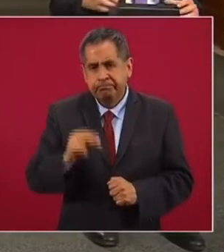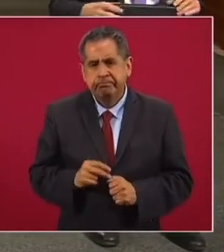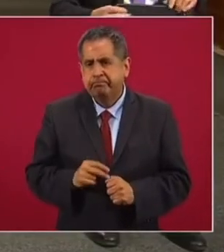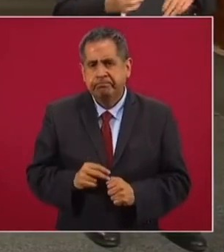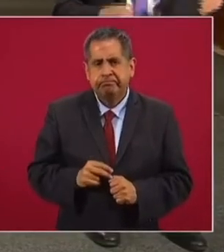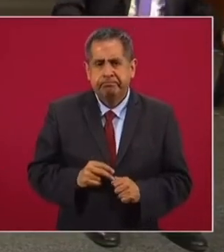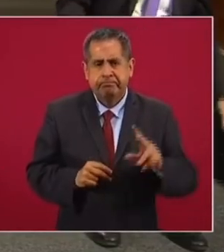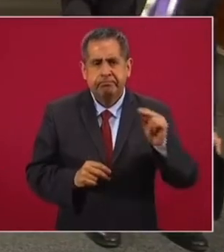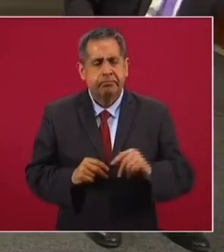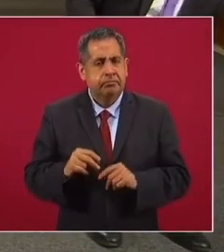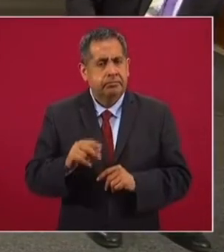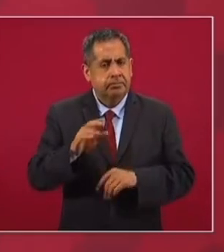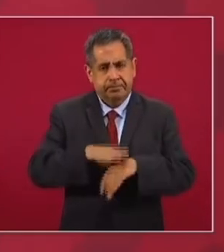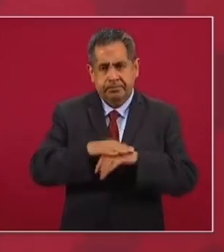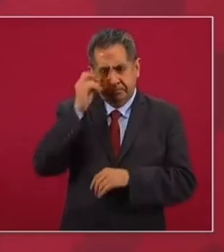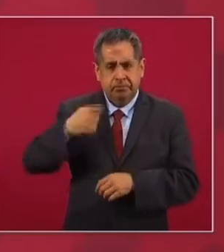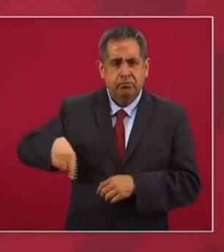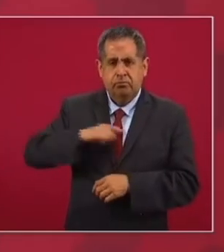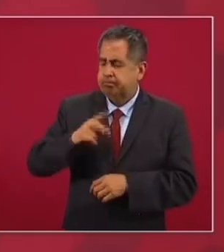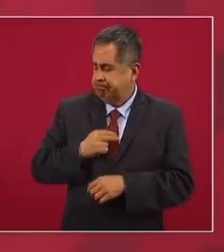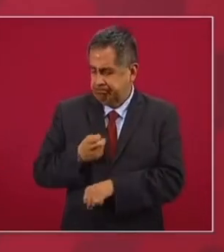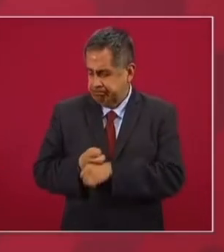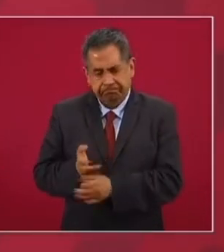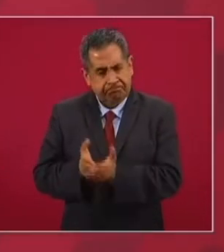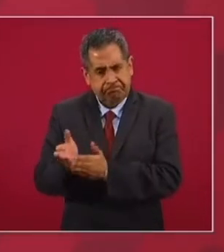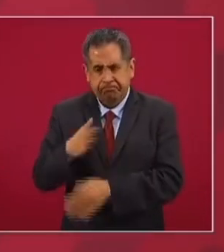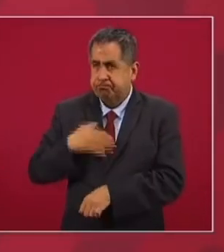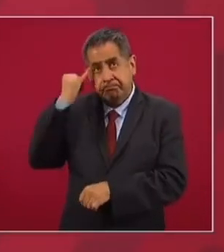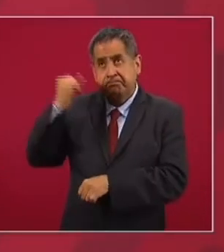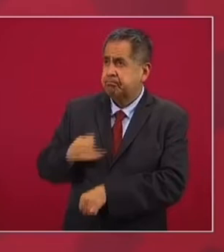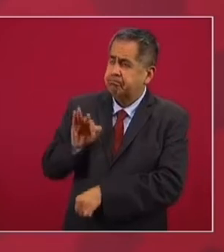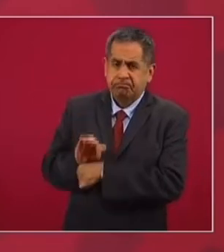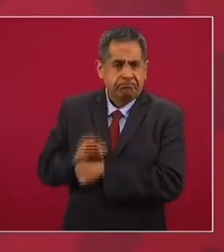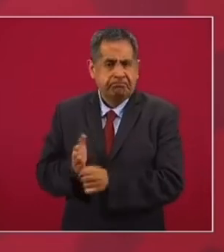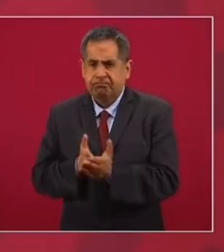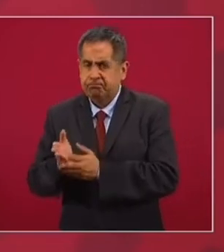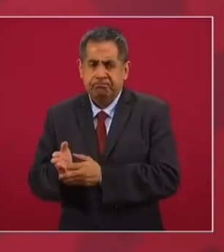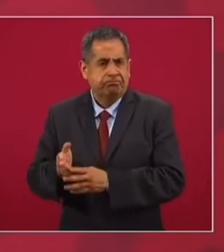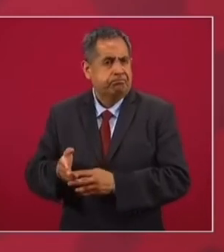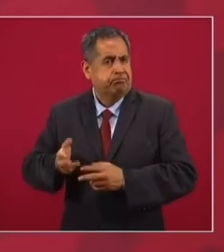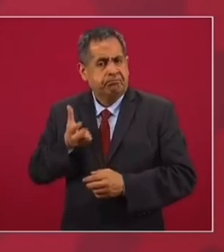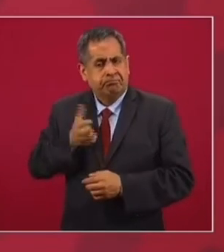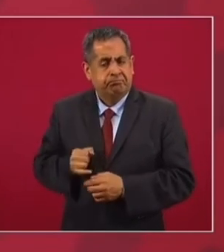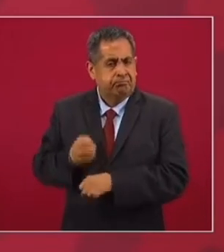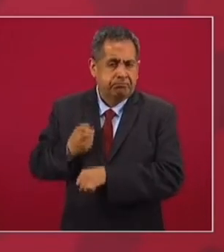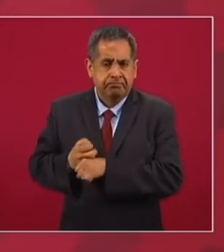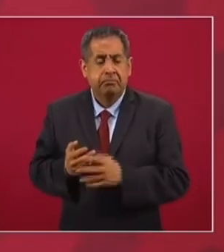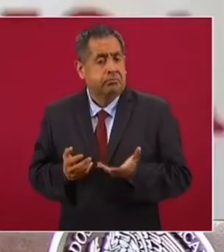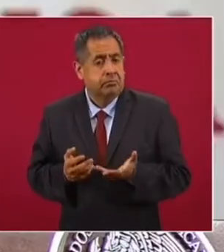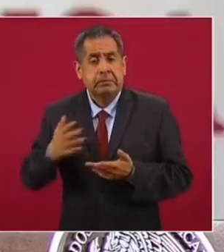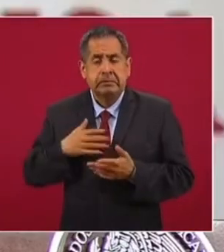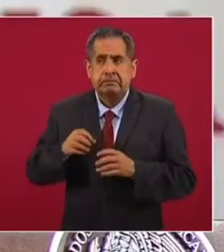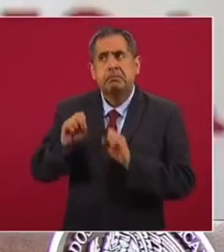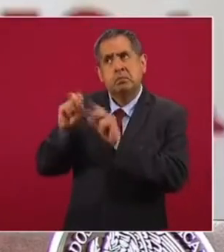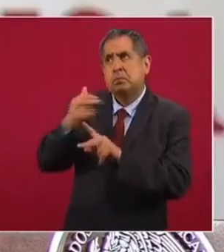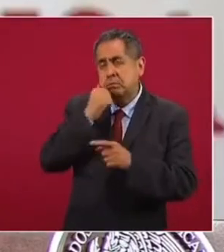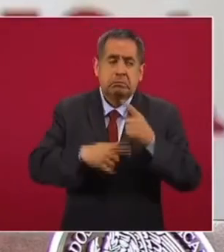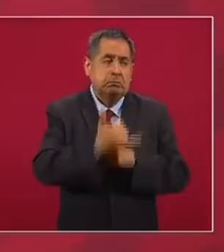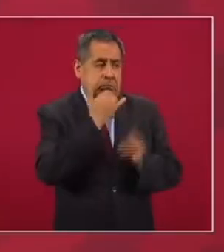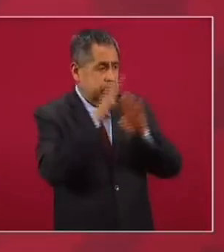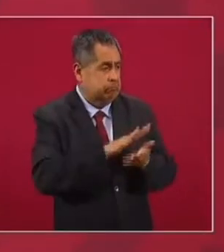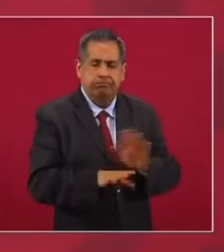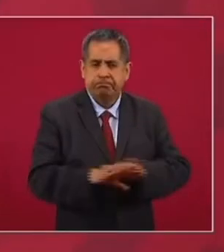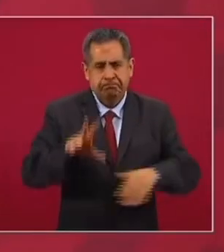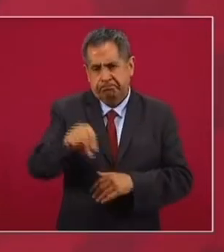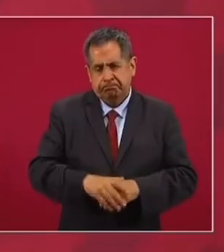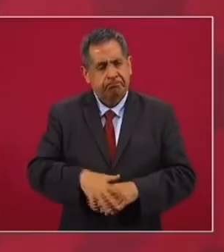Se les olvida de que nosotros somos muy perseverantes y que defendemos nuestros ideales. Y que no vamos a dar ni un paso atrás. Y se va a acabar